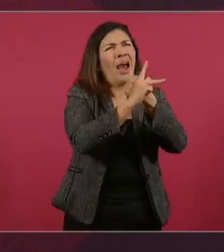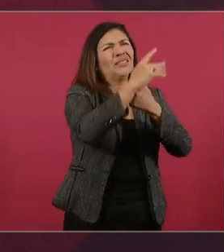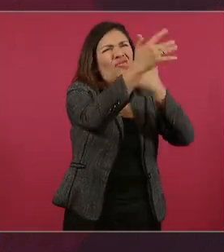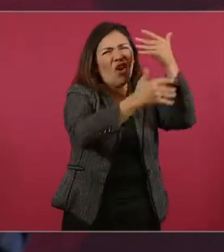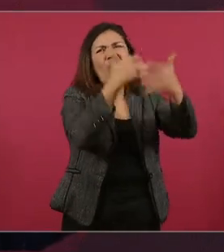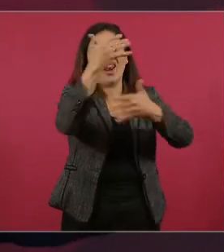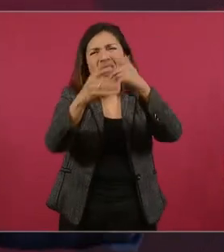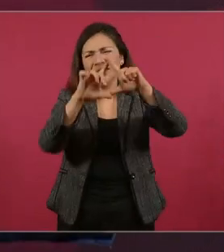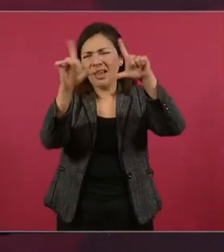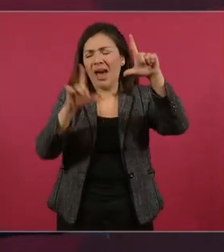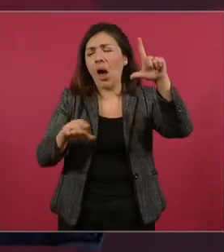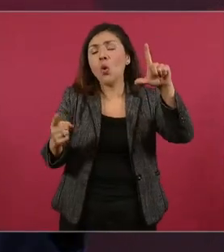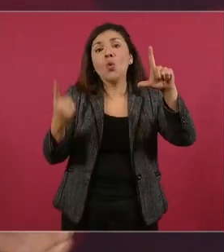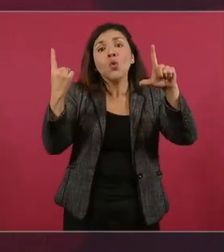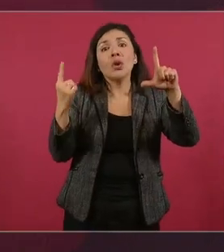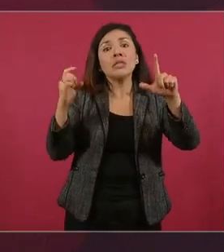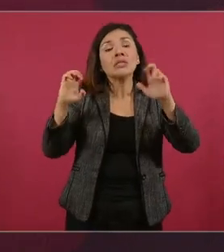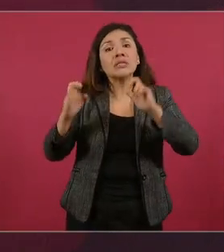y no me creen.